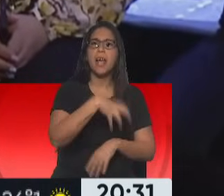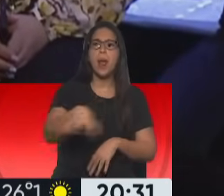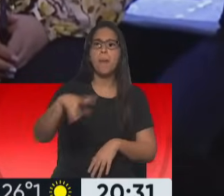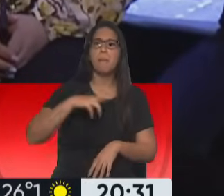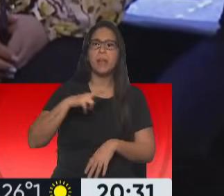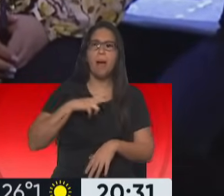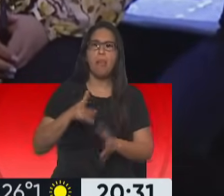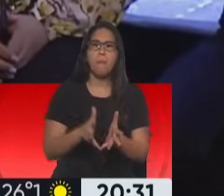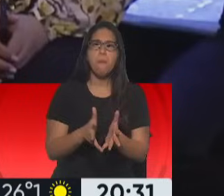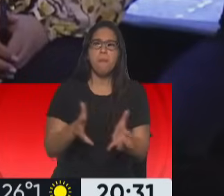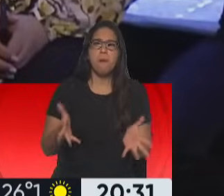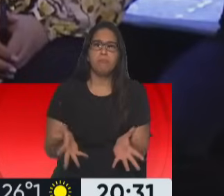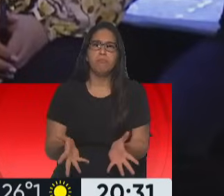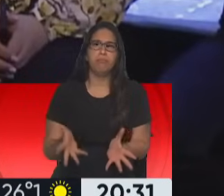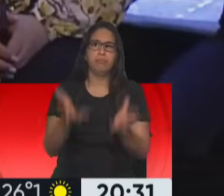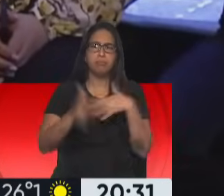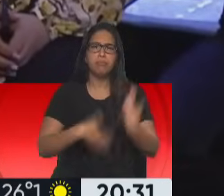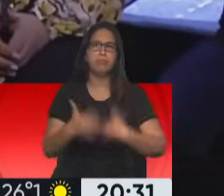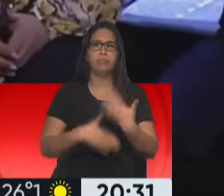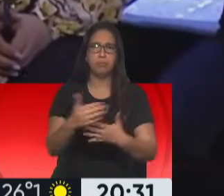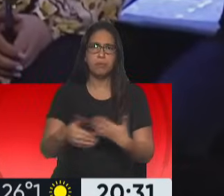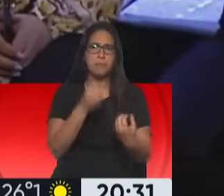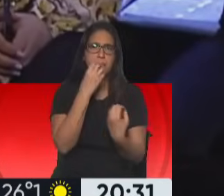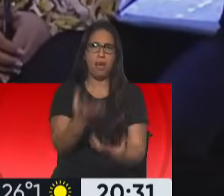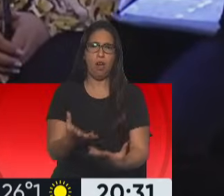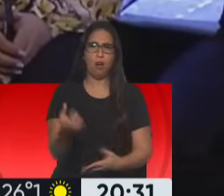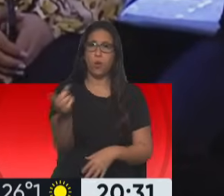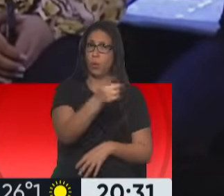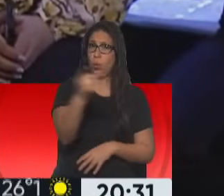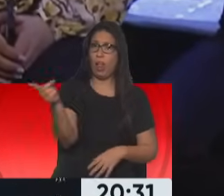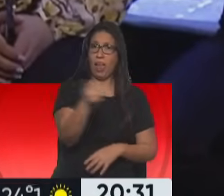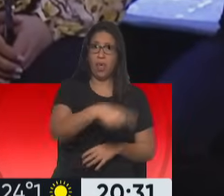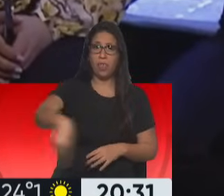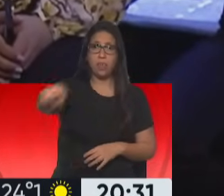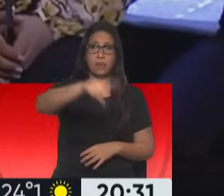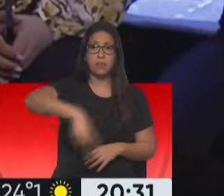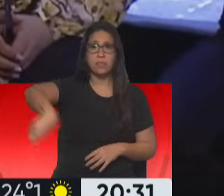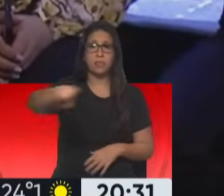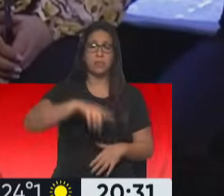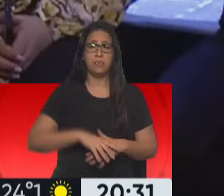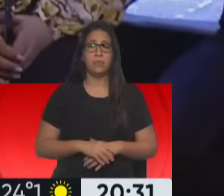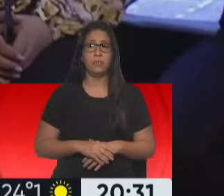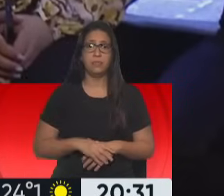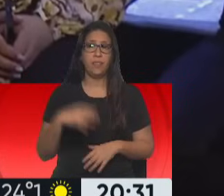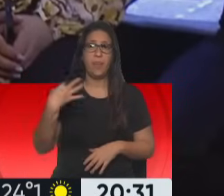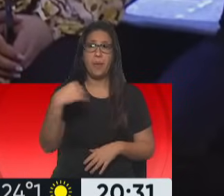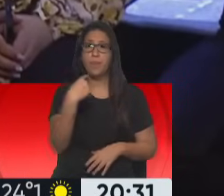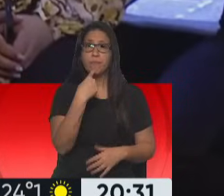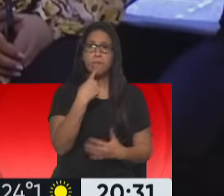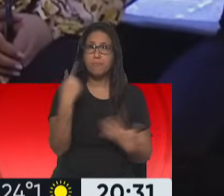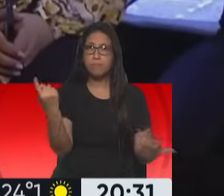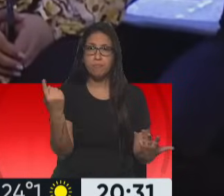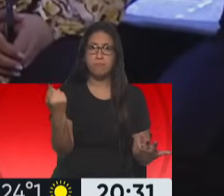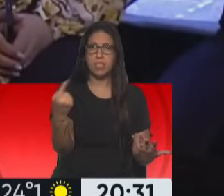a mayor ritmo. Y ustedes correctamente podrán estar preguntándose, ¿cómo